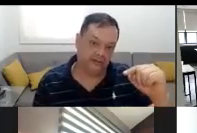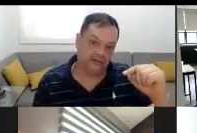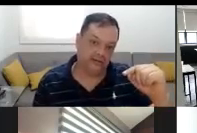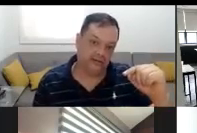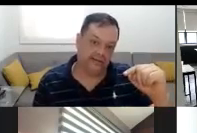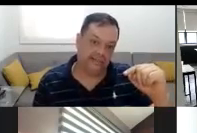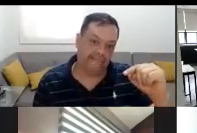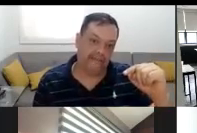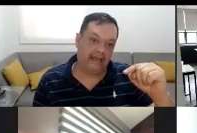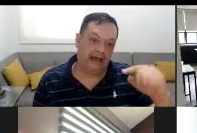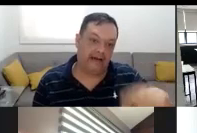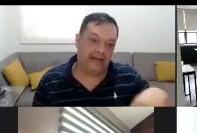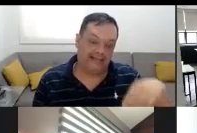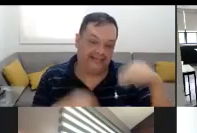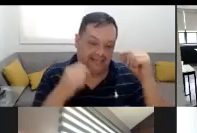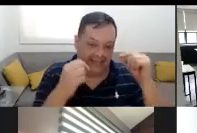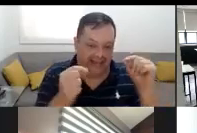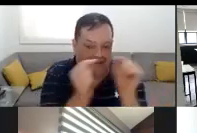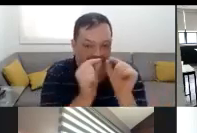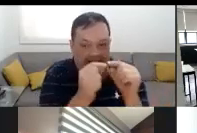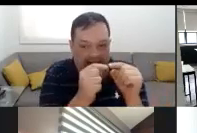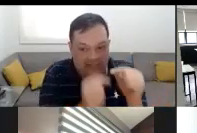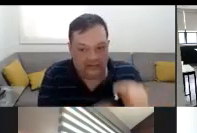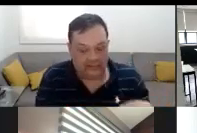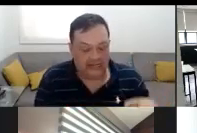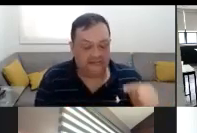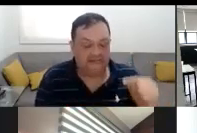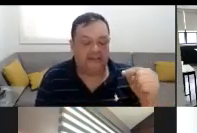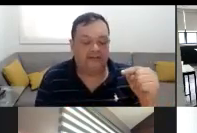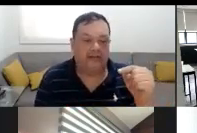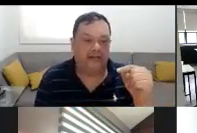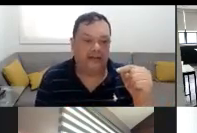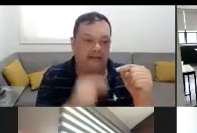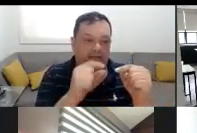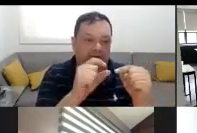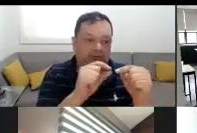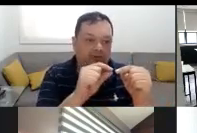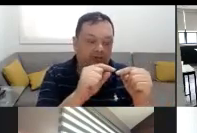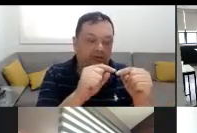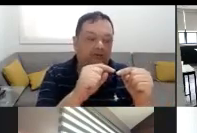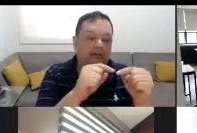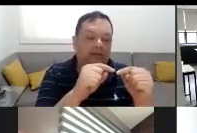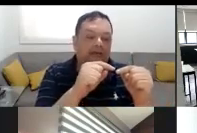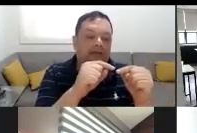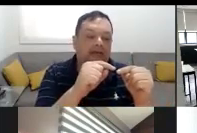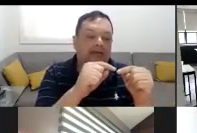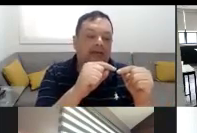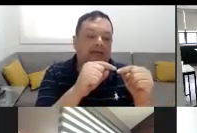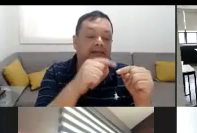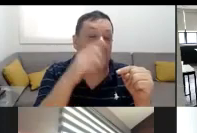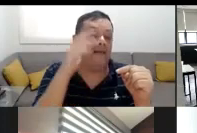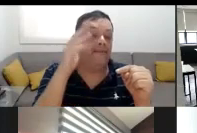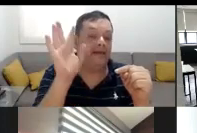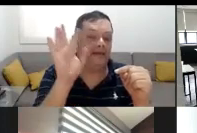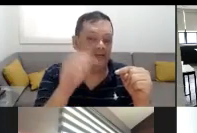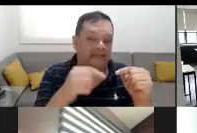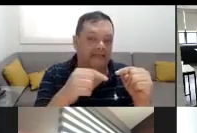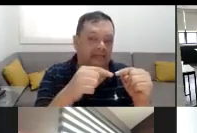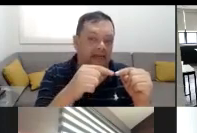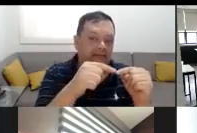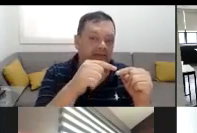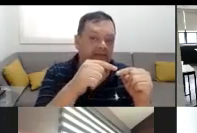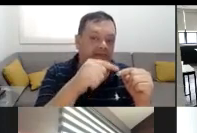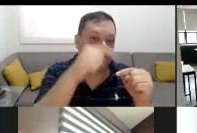metros. Ahora, si a esos 3 metros le agregamos nosotros que tal vez